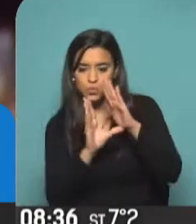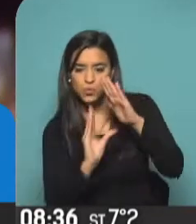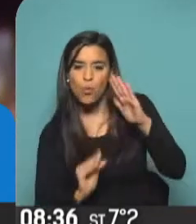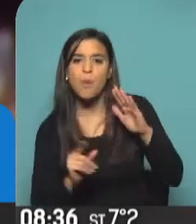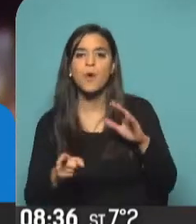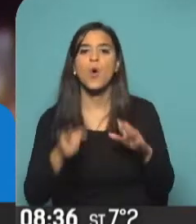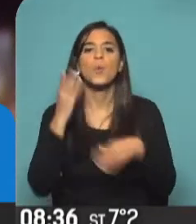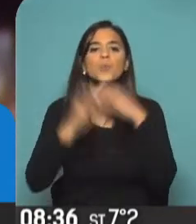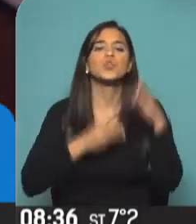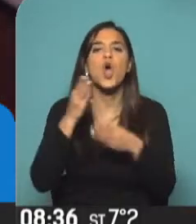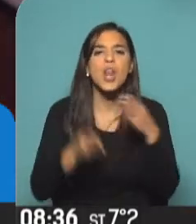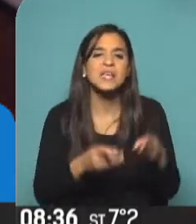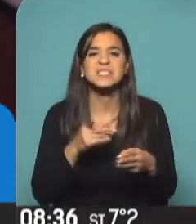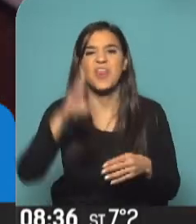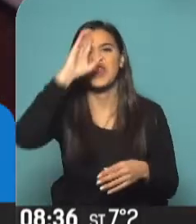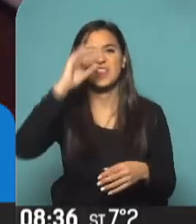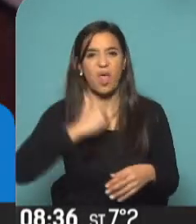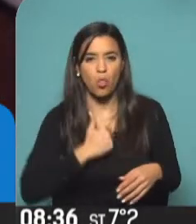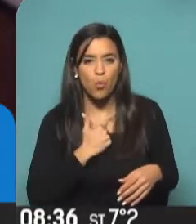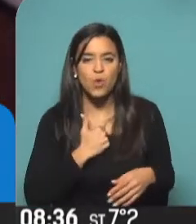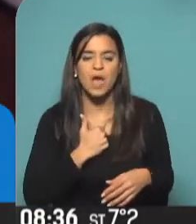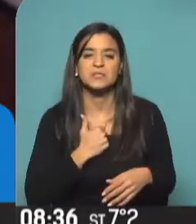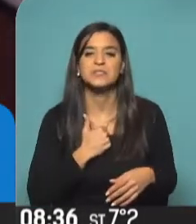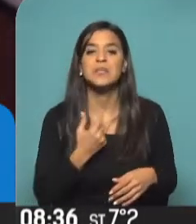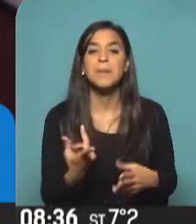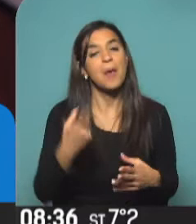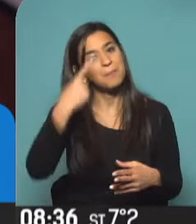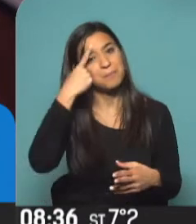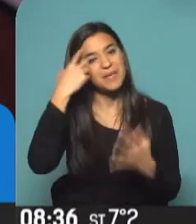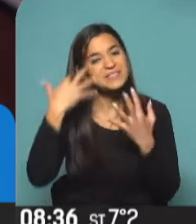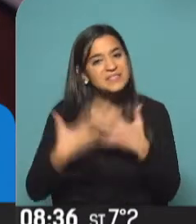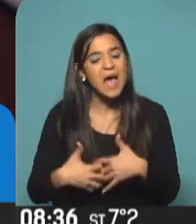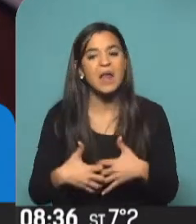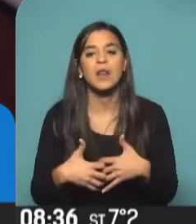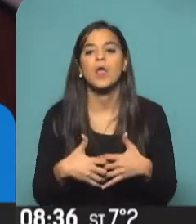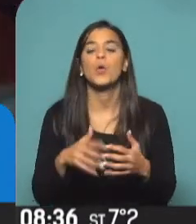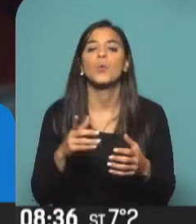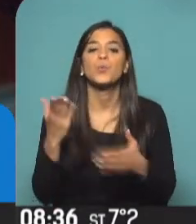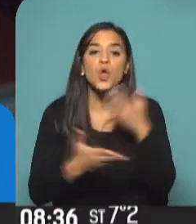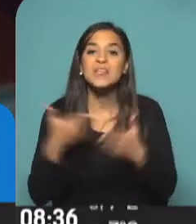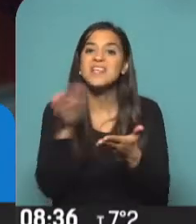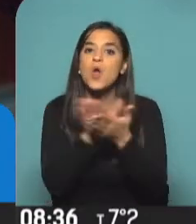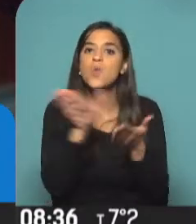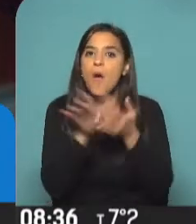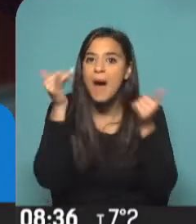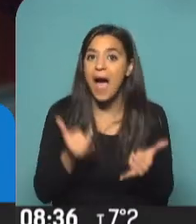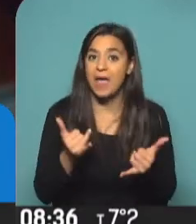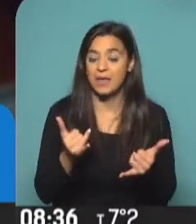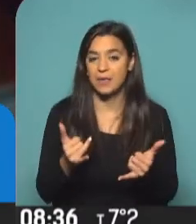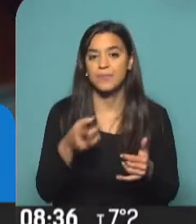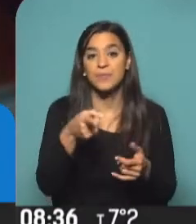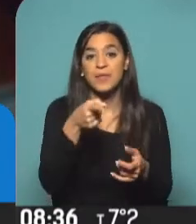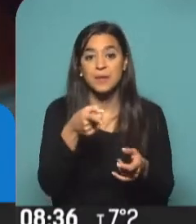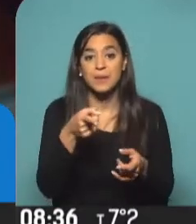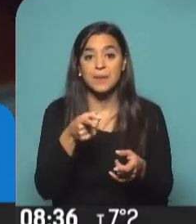las violencias sistemáticas de las dictaduras para pensar las violencias de nuevo tipo y en